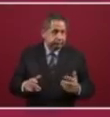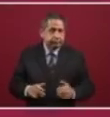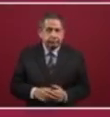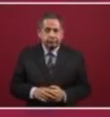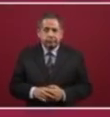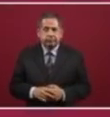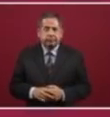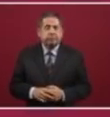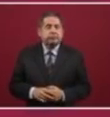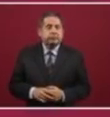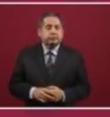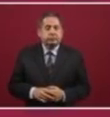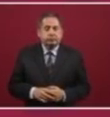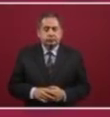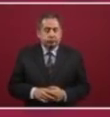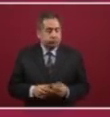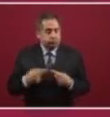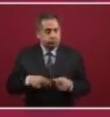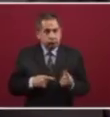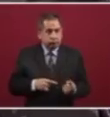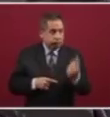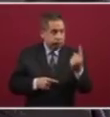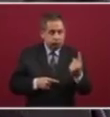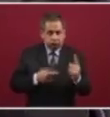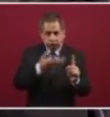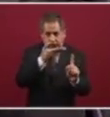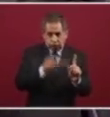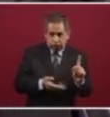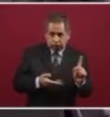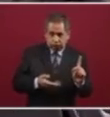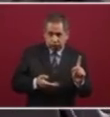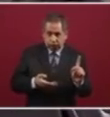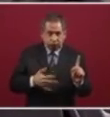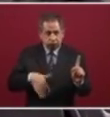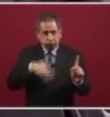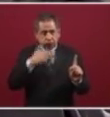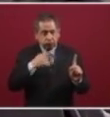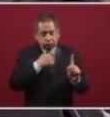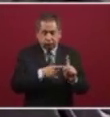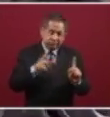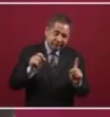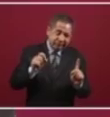Un solo acto de corrupción.